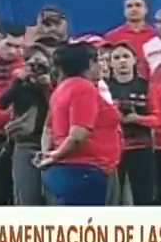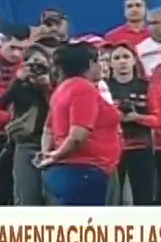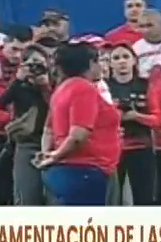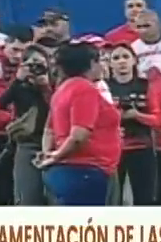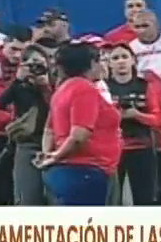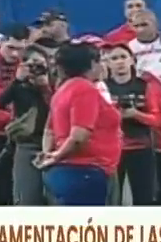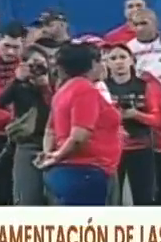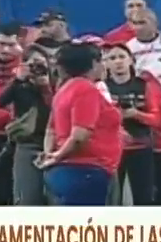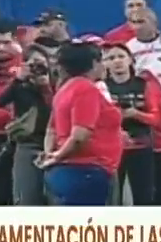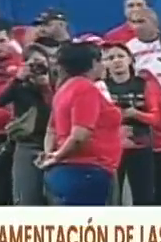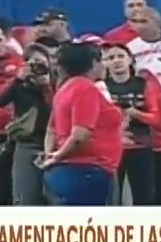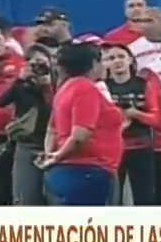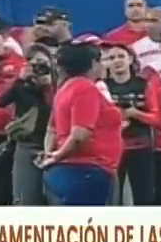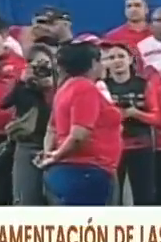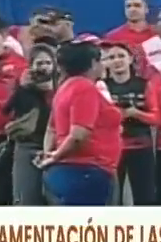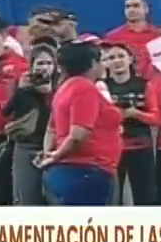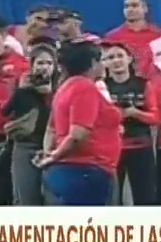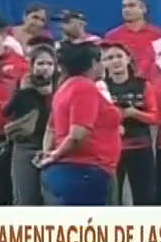alcanza